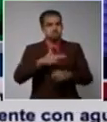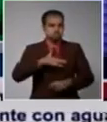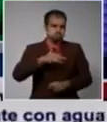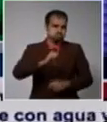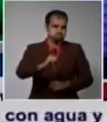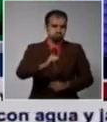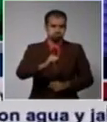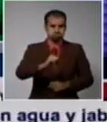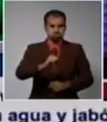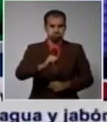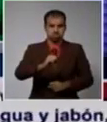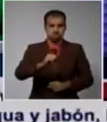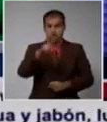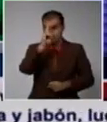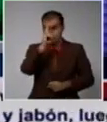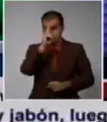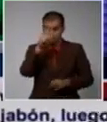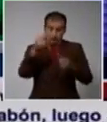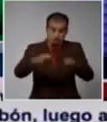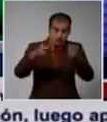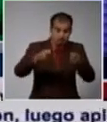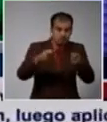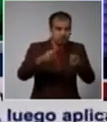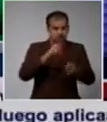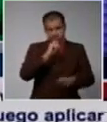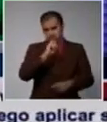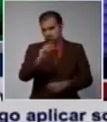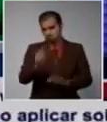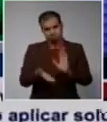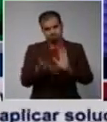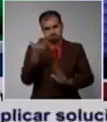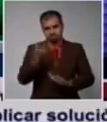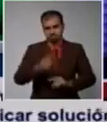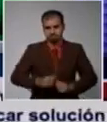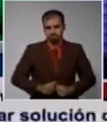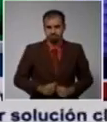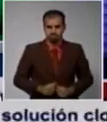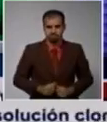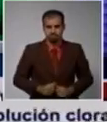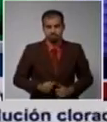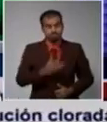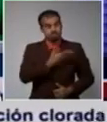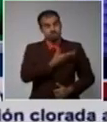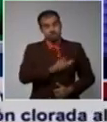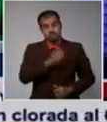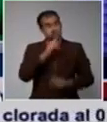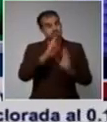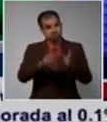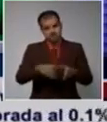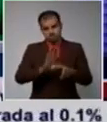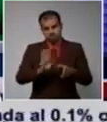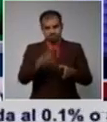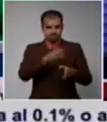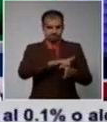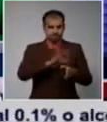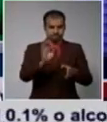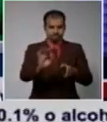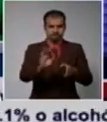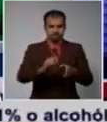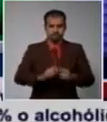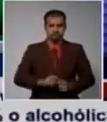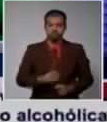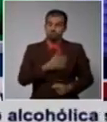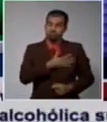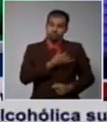no respondió a las maniobras de reanimación y lamentablemente fallece este paciente. Damos las condolencias a